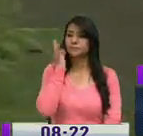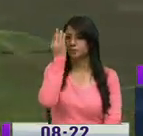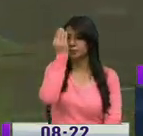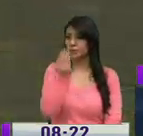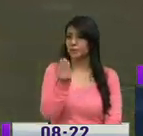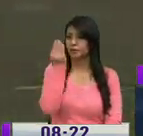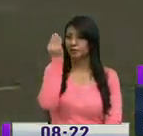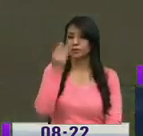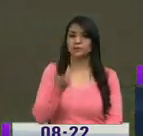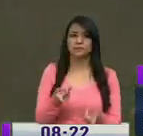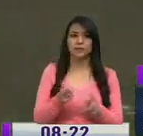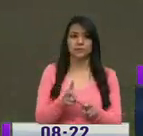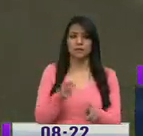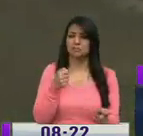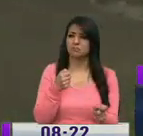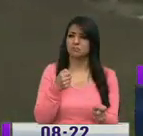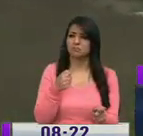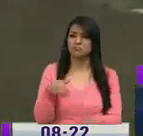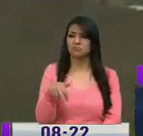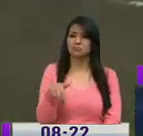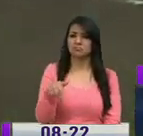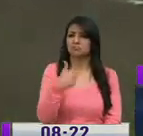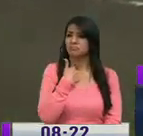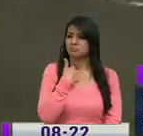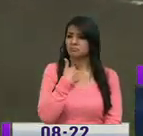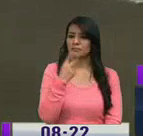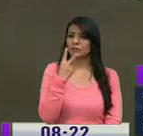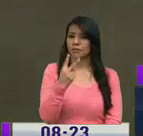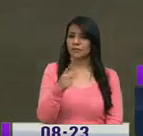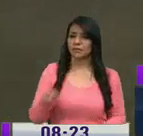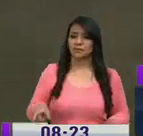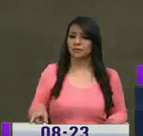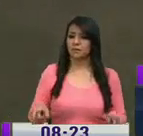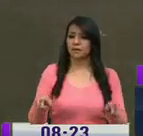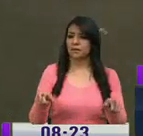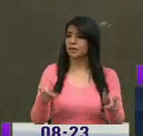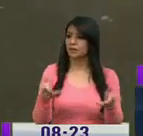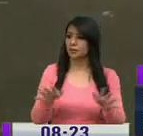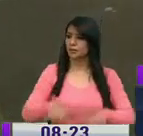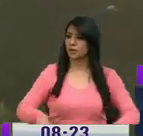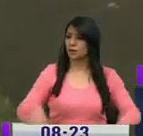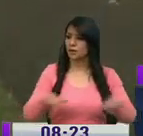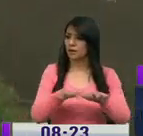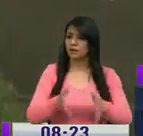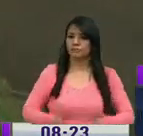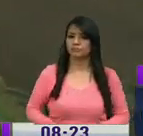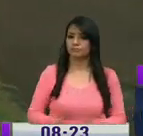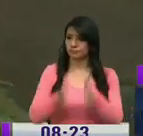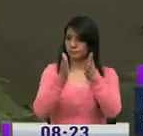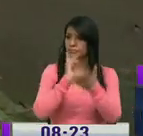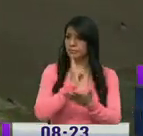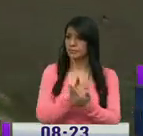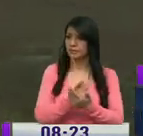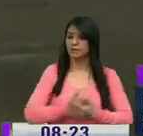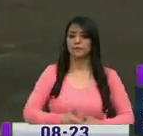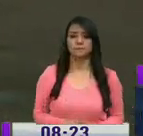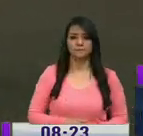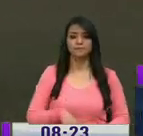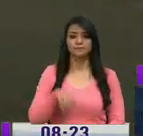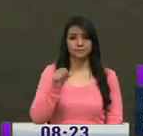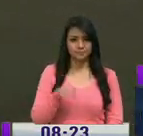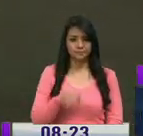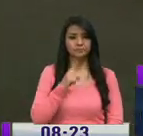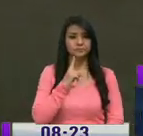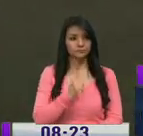todo el tiempo accidentes ustedes como peatones, porque yo no veo una sola vereda en este trayecto bastante largo. Sí,